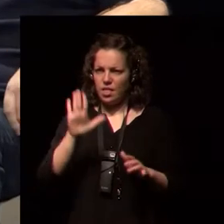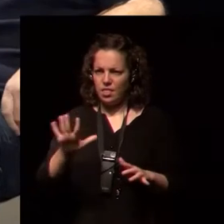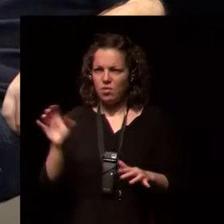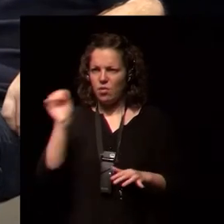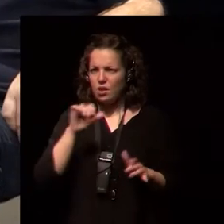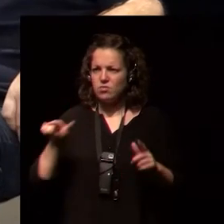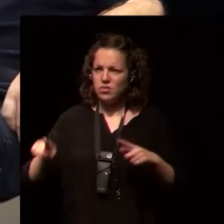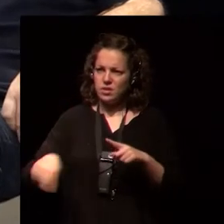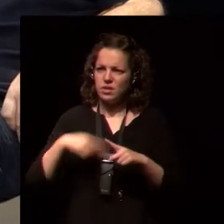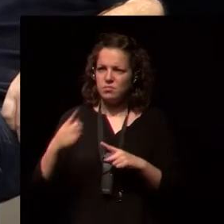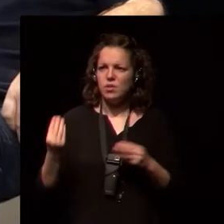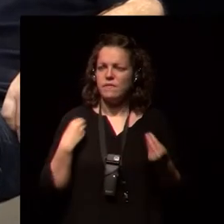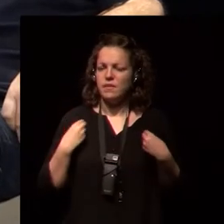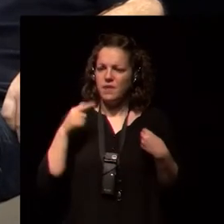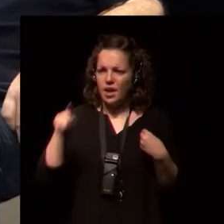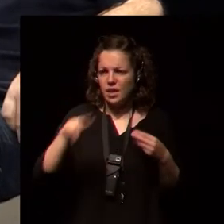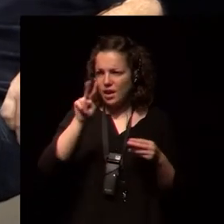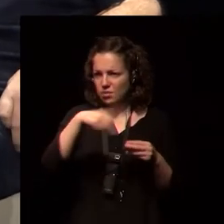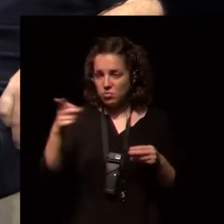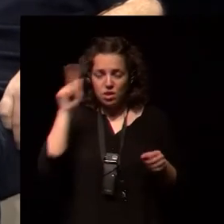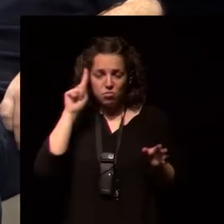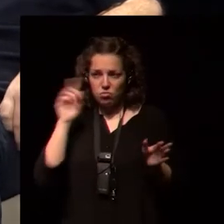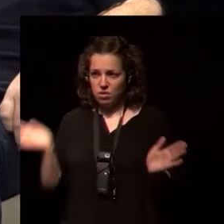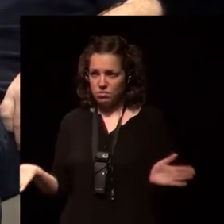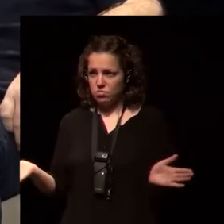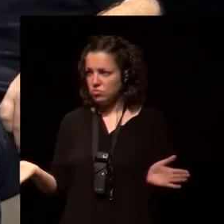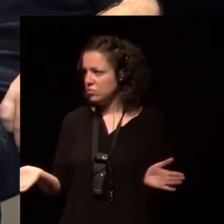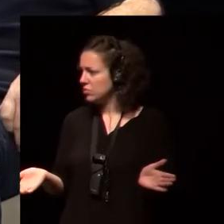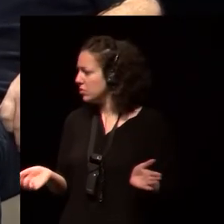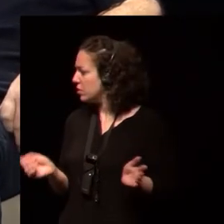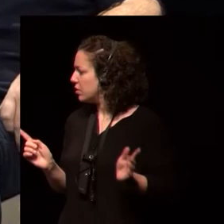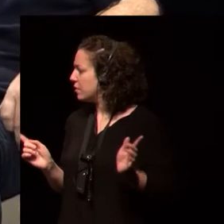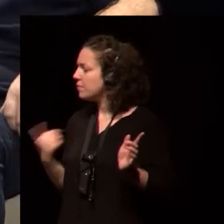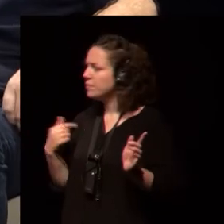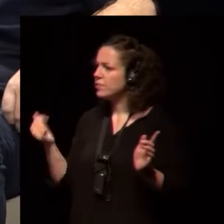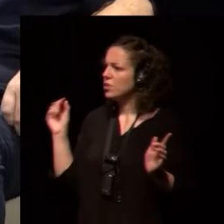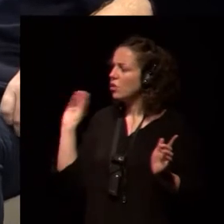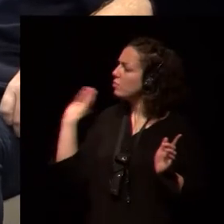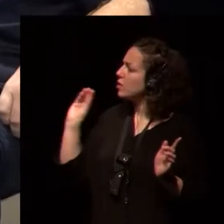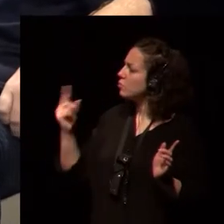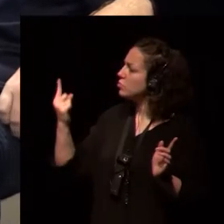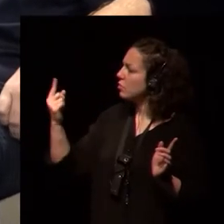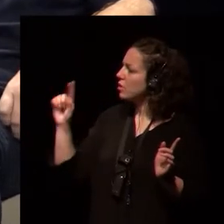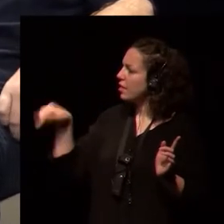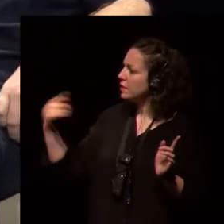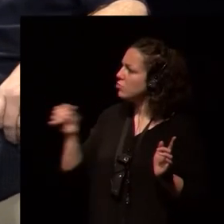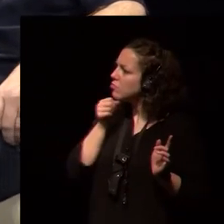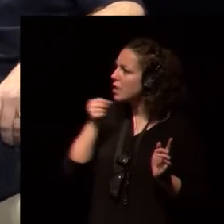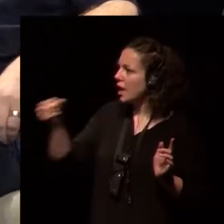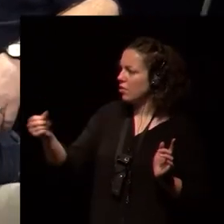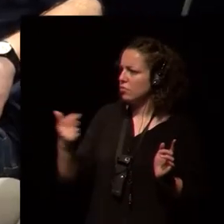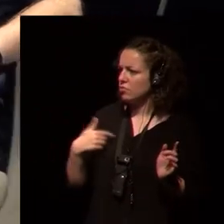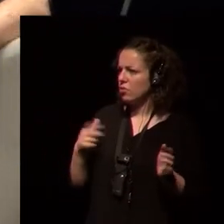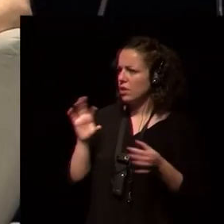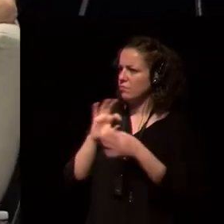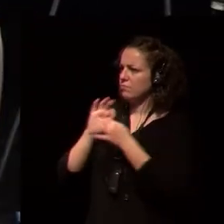seguimos viviendo ahí sin saber las respuestas, además. Yo os hago una pregunta y después paso el micro. Bueno, es referente a esto, ¿eh?